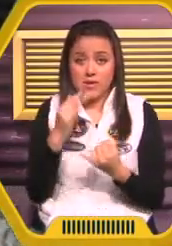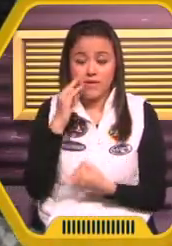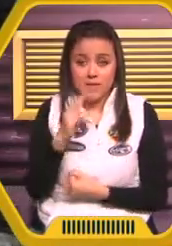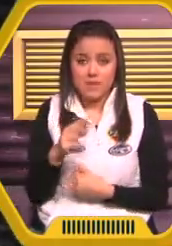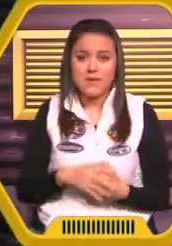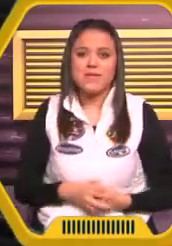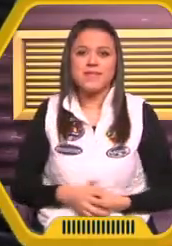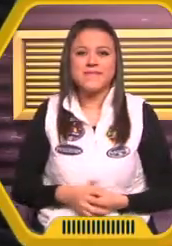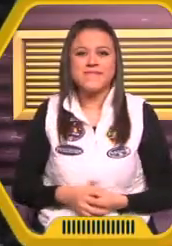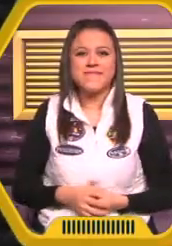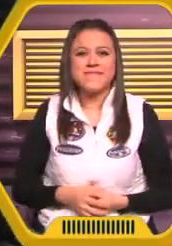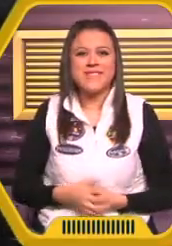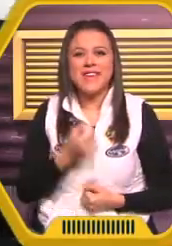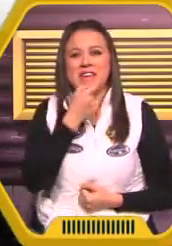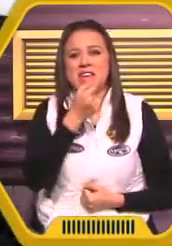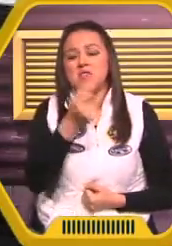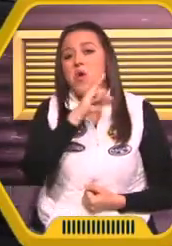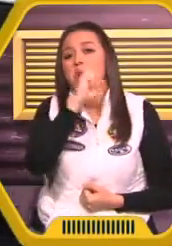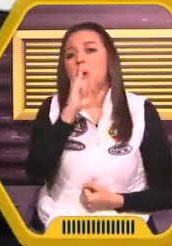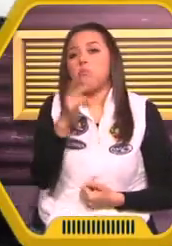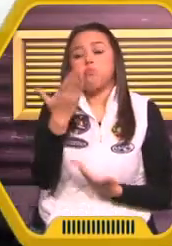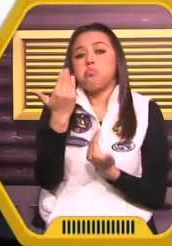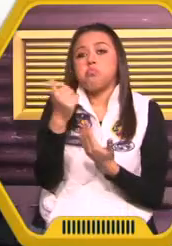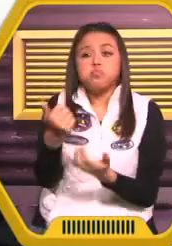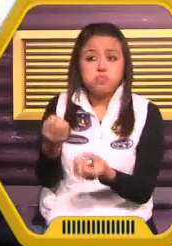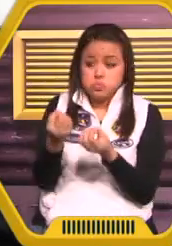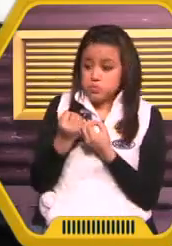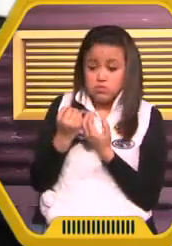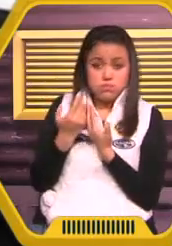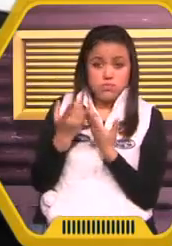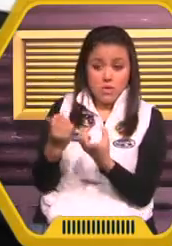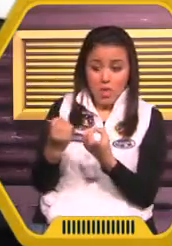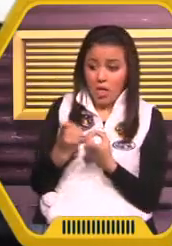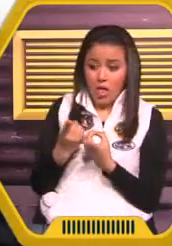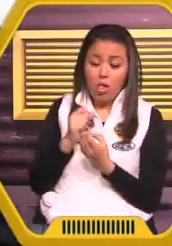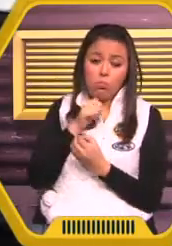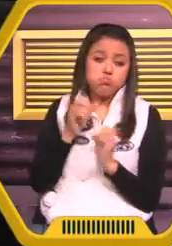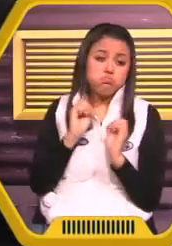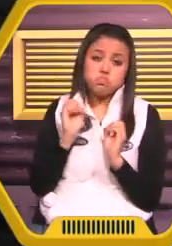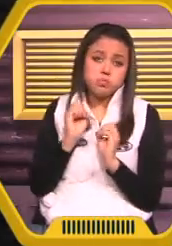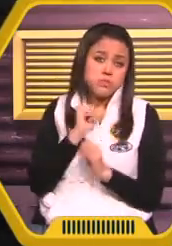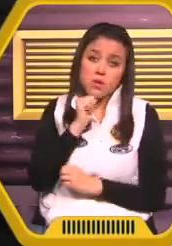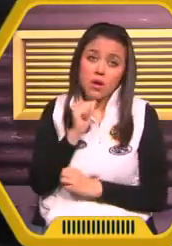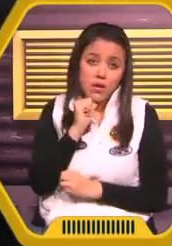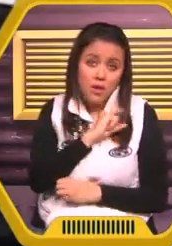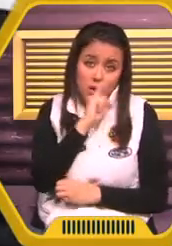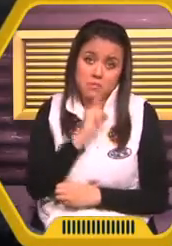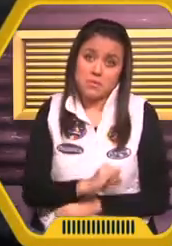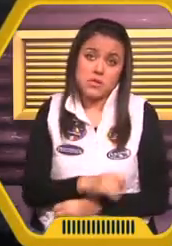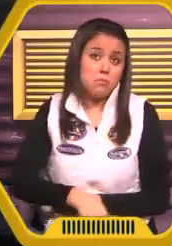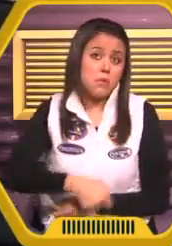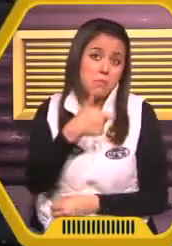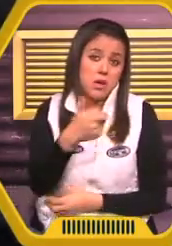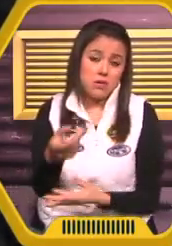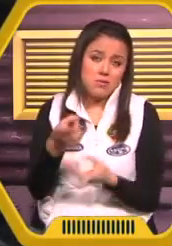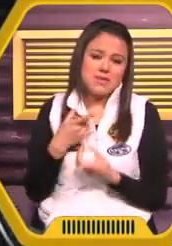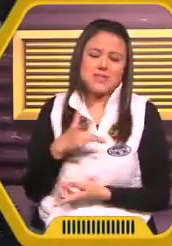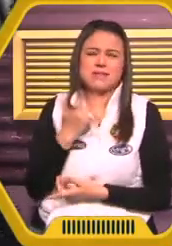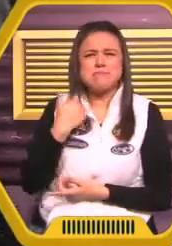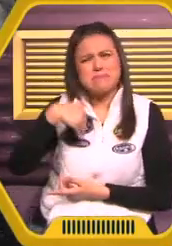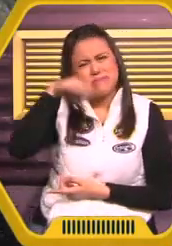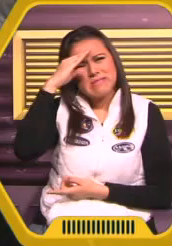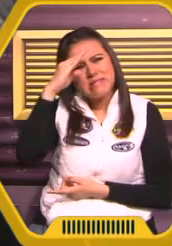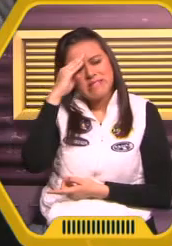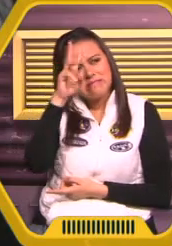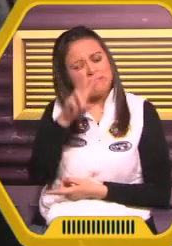si tal vez este niño nunca ha recibido antes pues algún regalo, algún obsequio. De verdad que es algo que nos pone a pensar